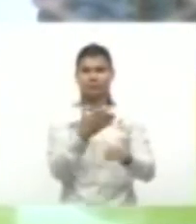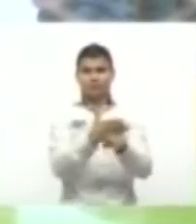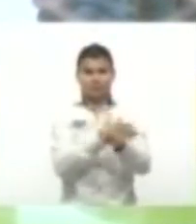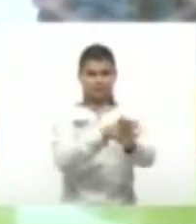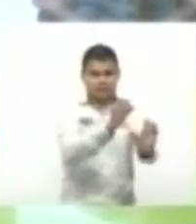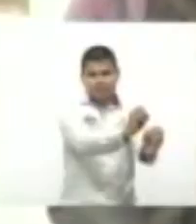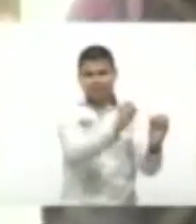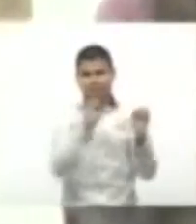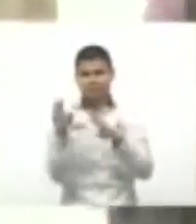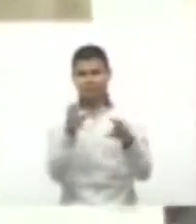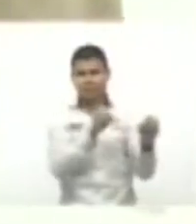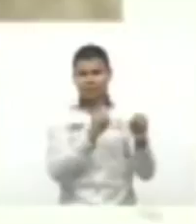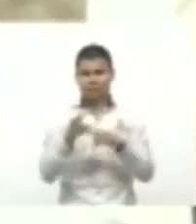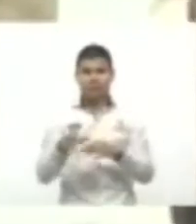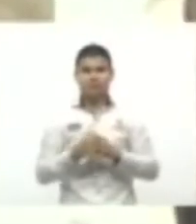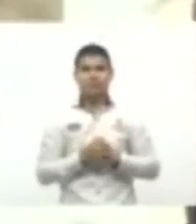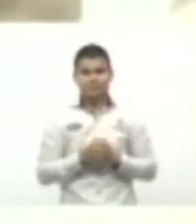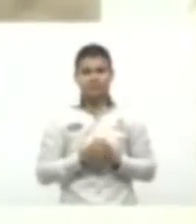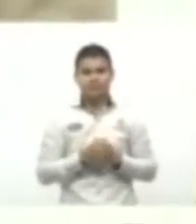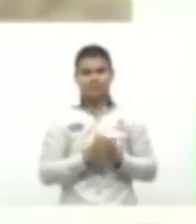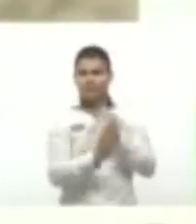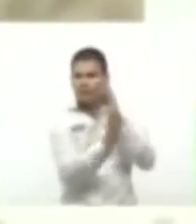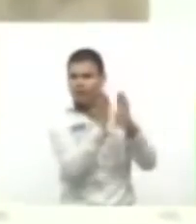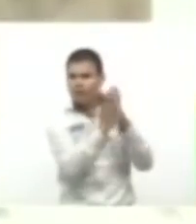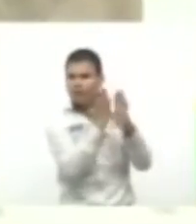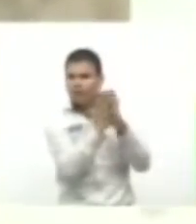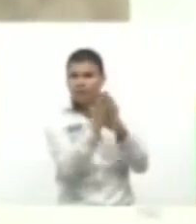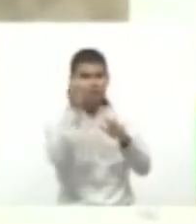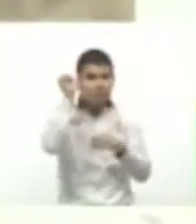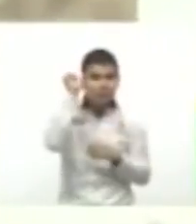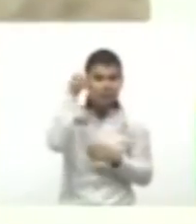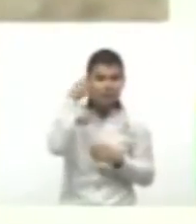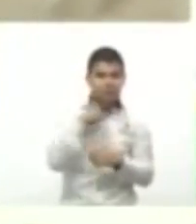traslado. Tal y como lo anunció en primicia nuestro canal aliado